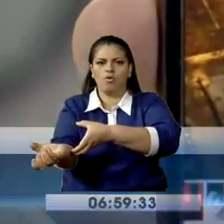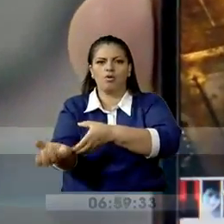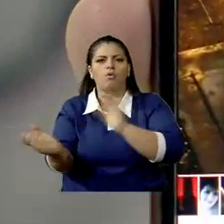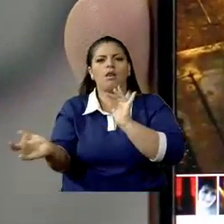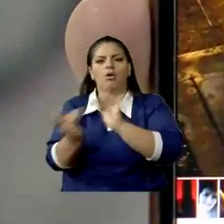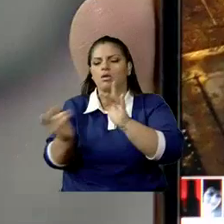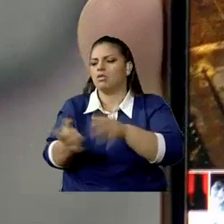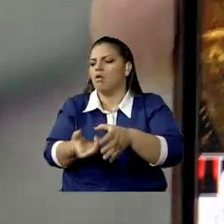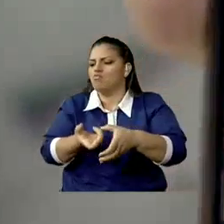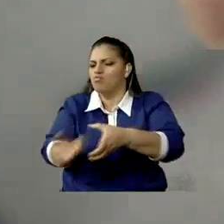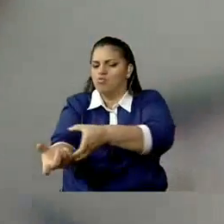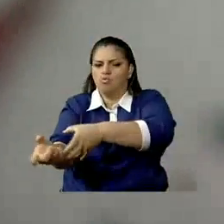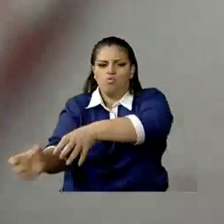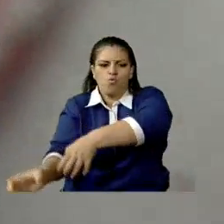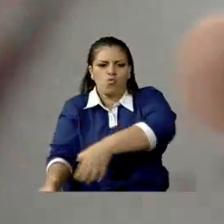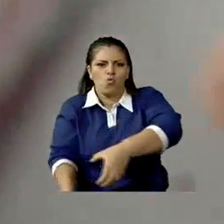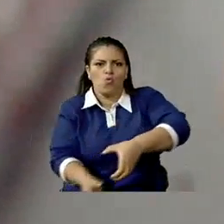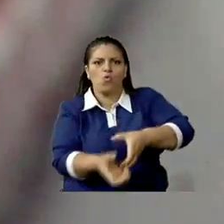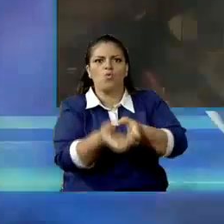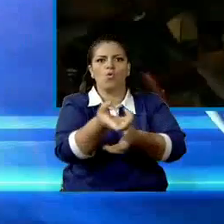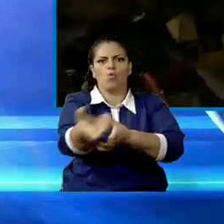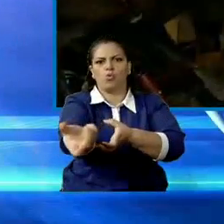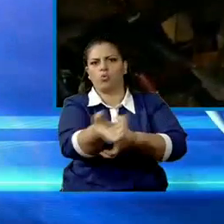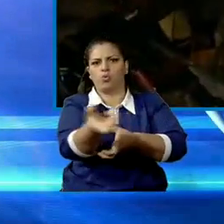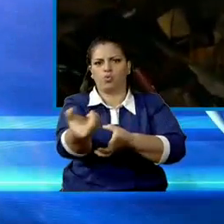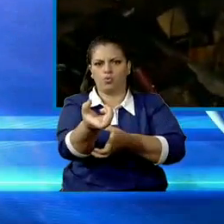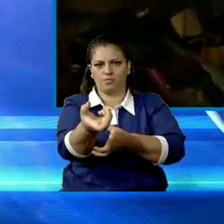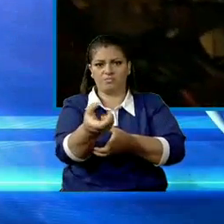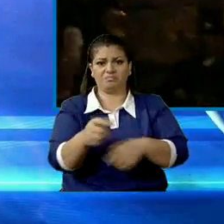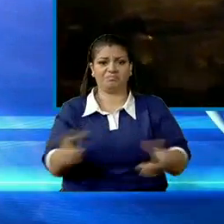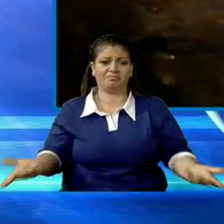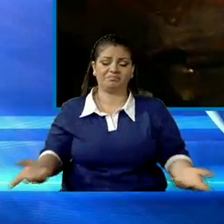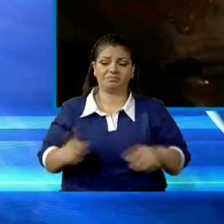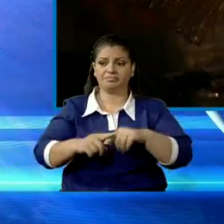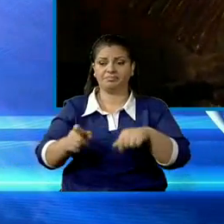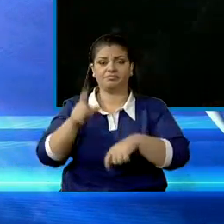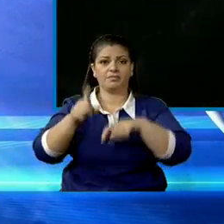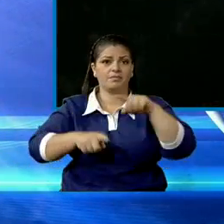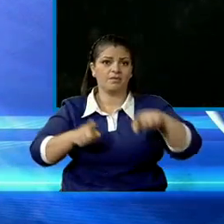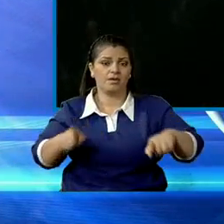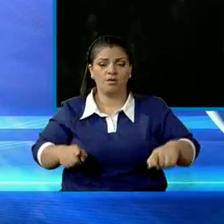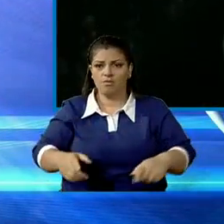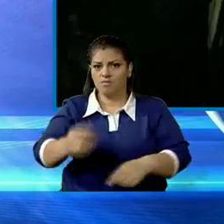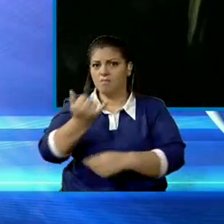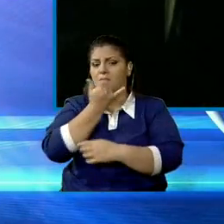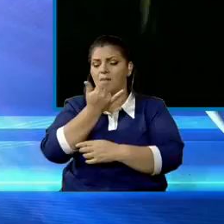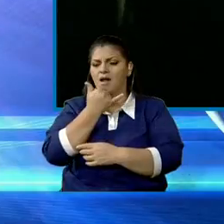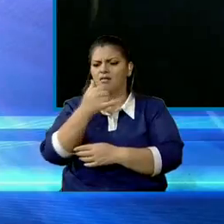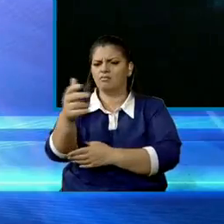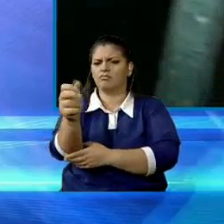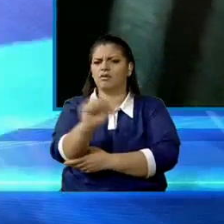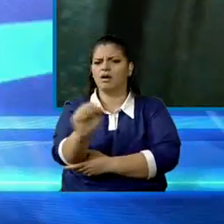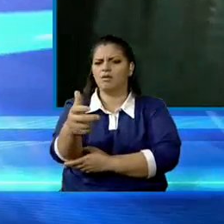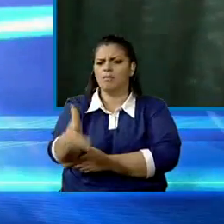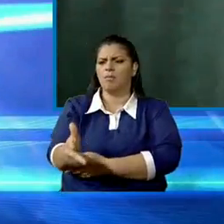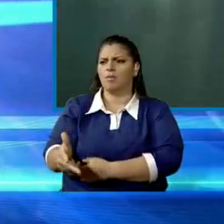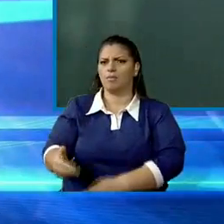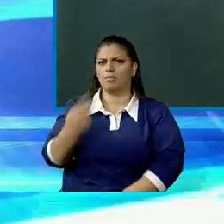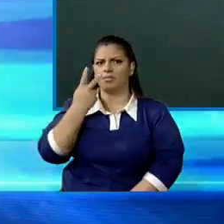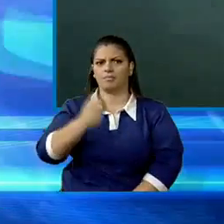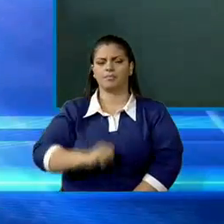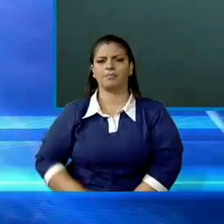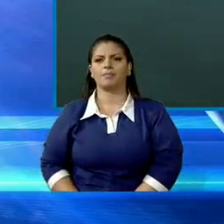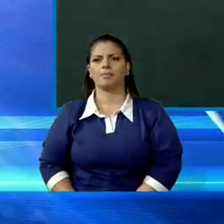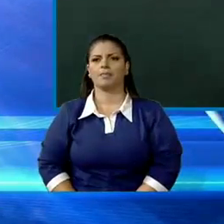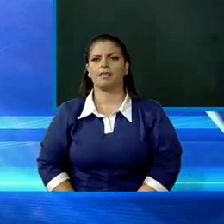a lo difícil del acceso. Y que esto no es lo único, espérame un ratito, que aquí tengo más fotos. Porque me mandaron varias fotos. Llegar allí, el mismo cuerpo